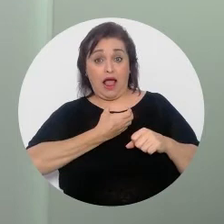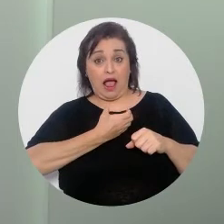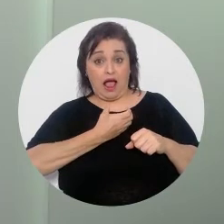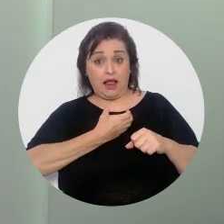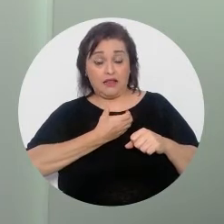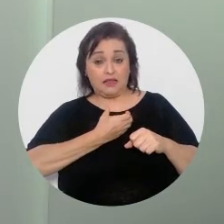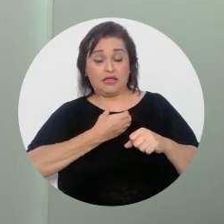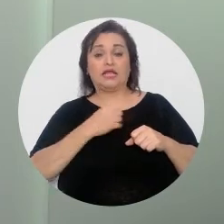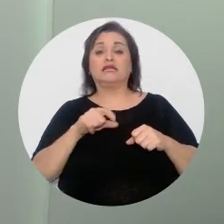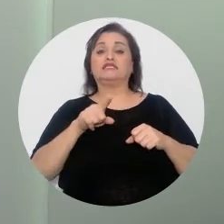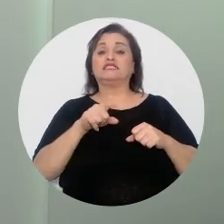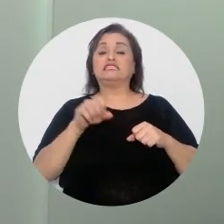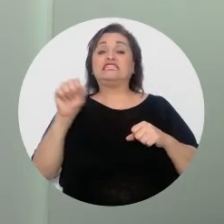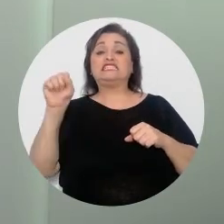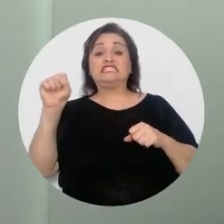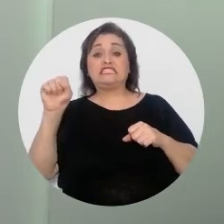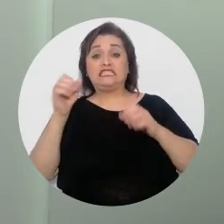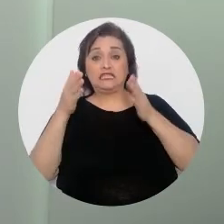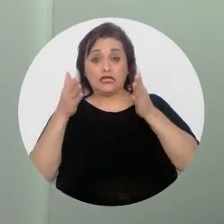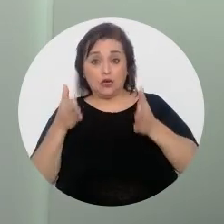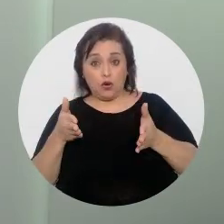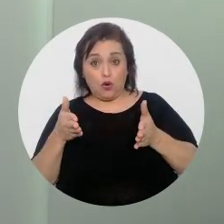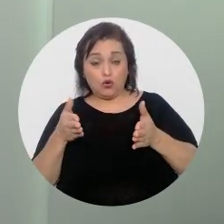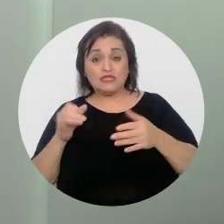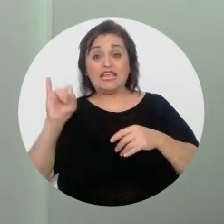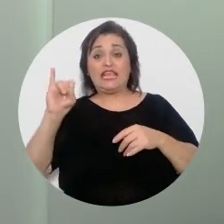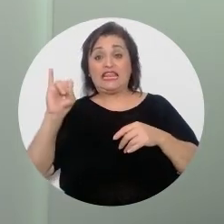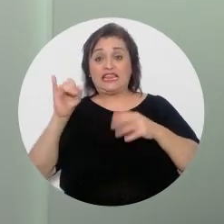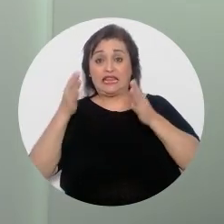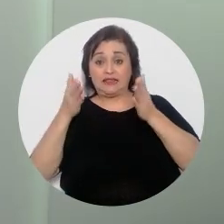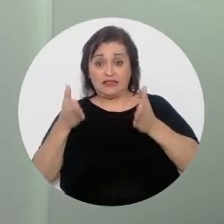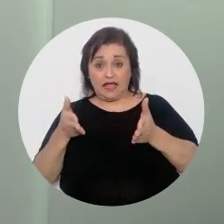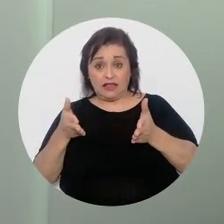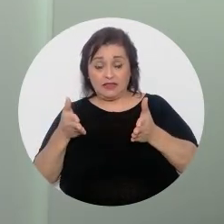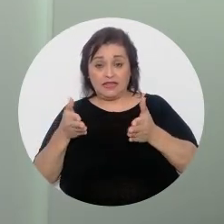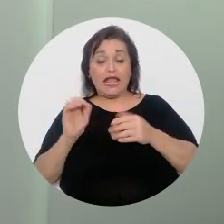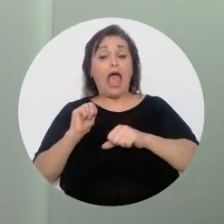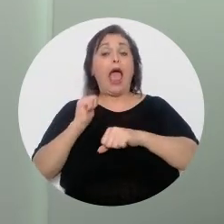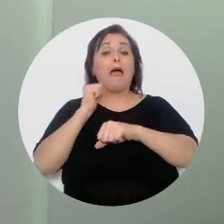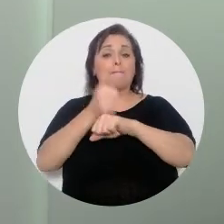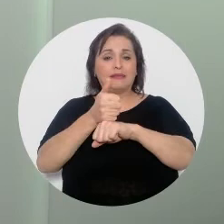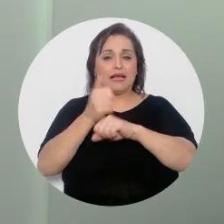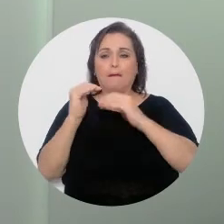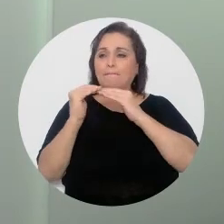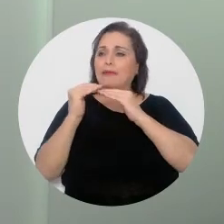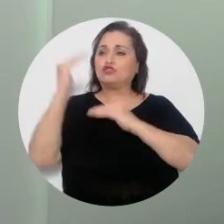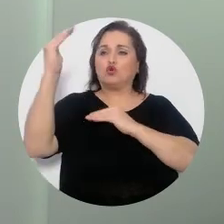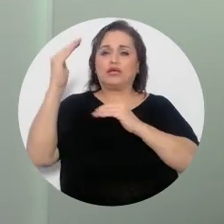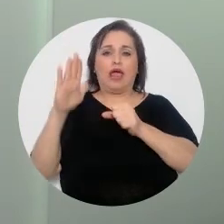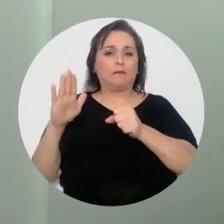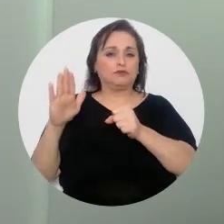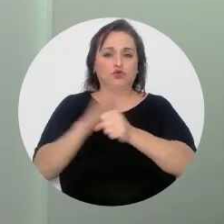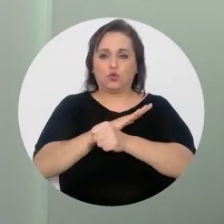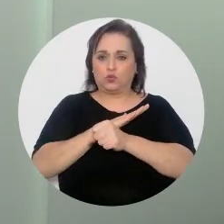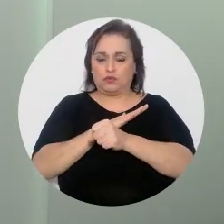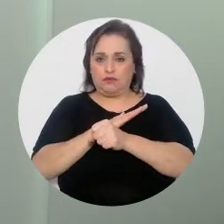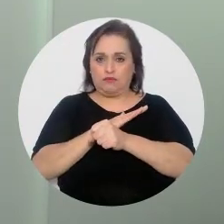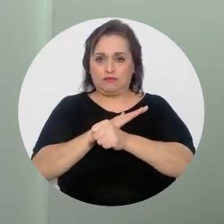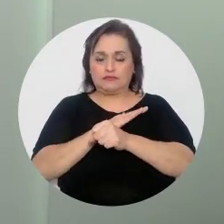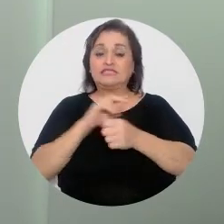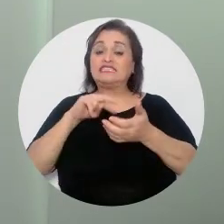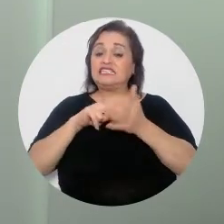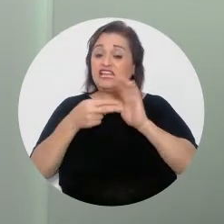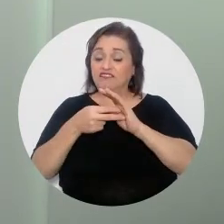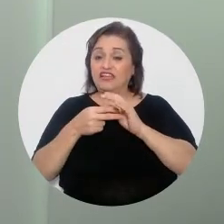los alcaldes, en el caso de los síndicos o de los intendentes, se aplica el principio de mayoría absoluta. ¿Qué quiere